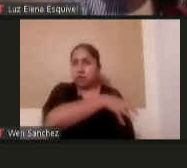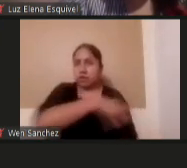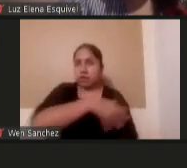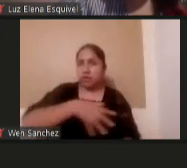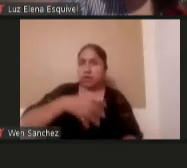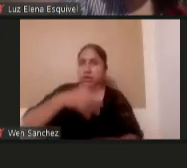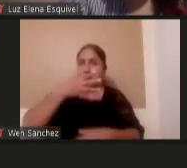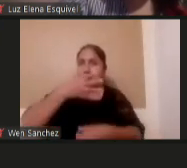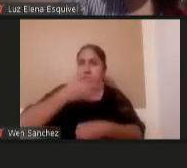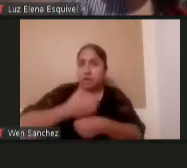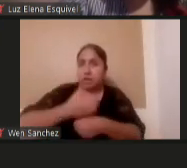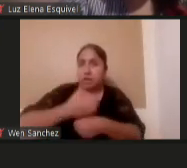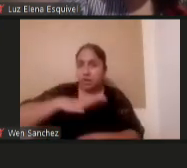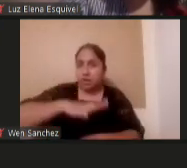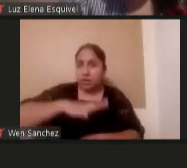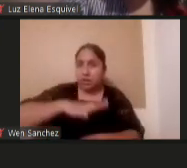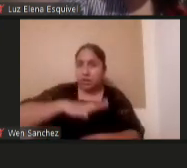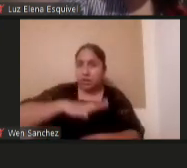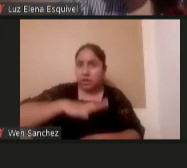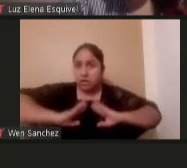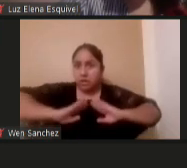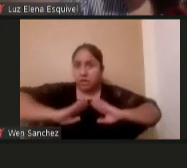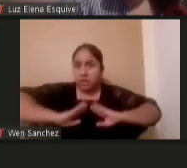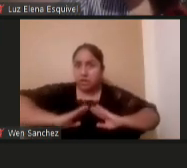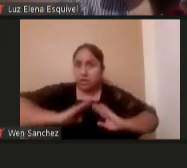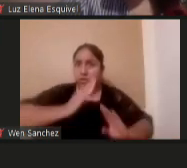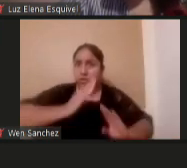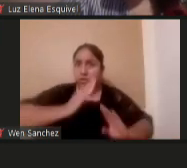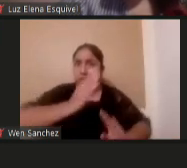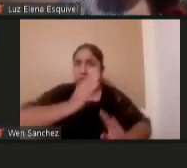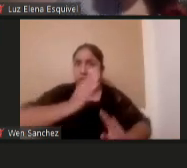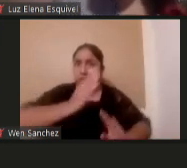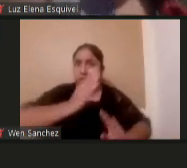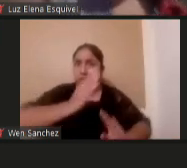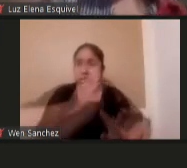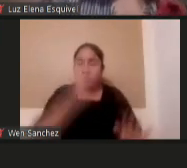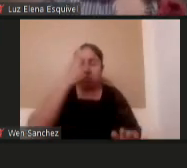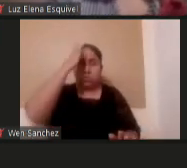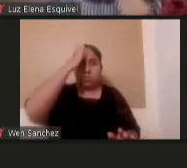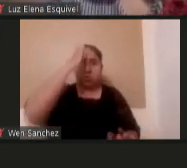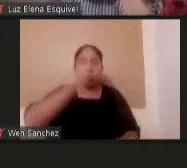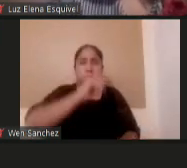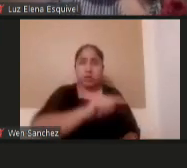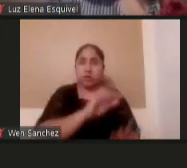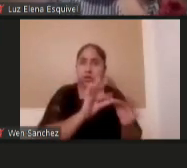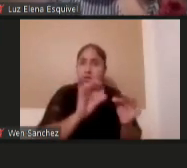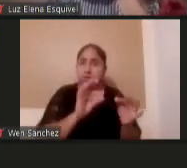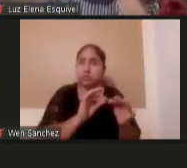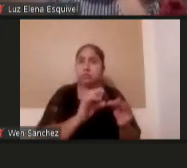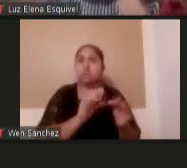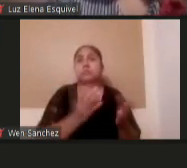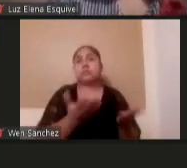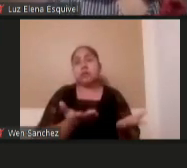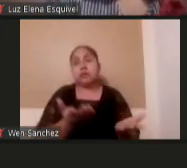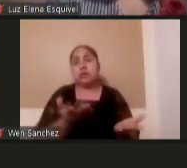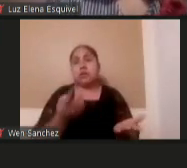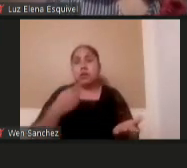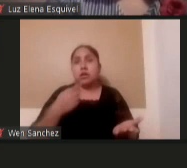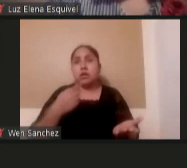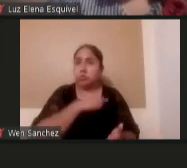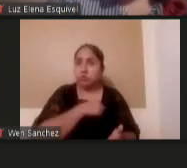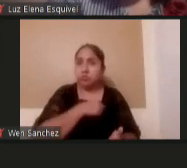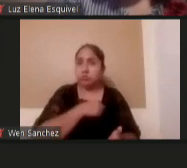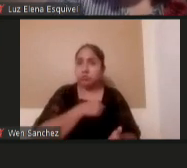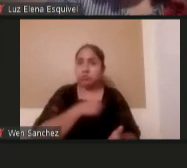nos comentó de lo importante que como municipio era que presentáramos opciones rápido para